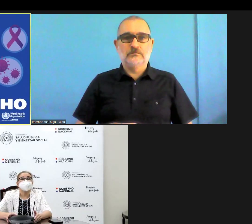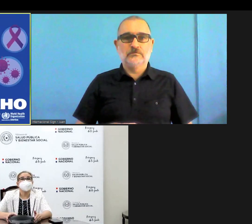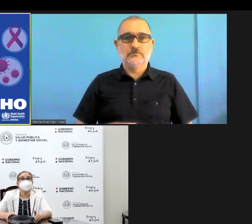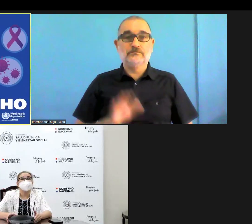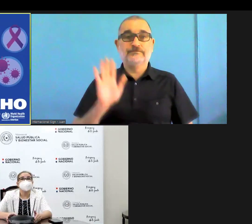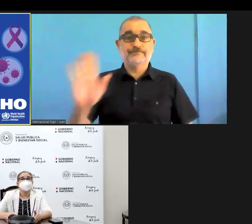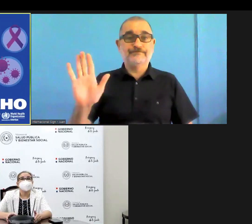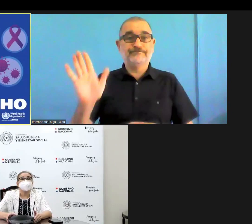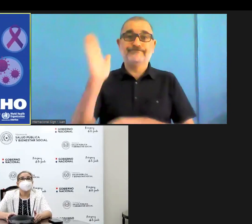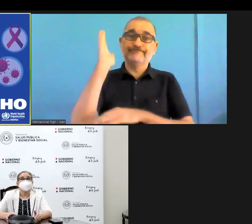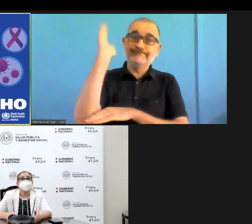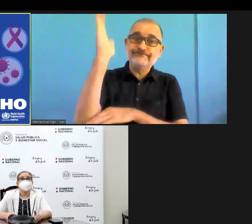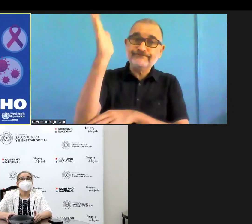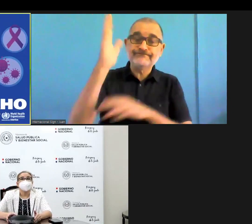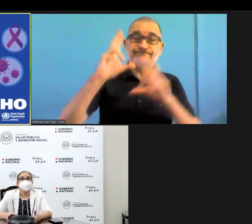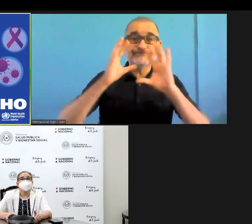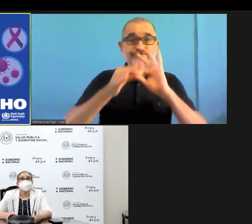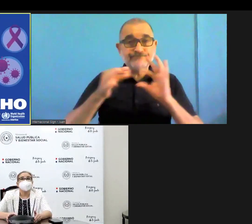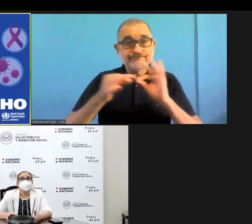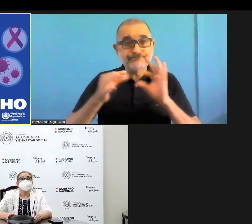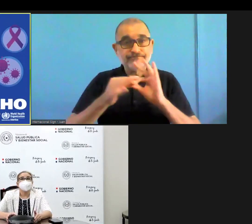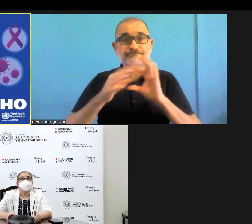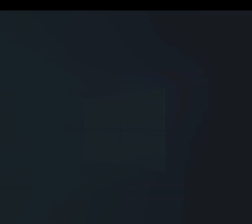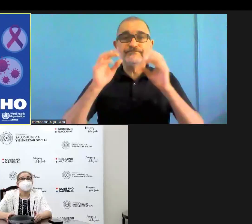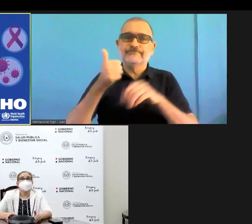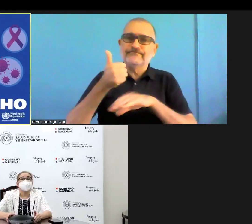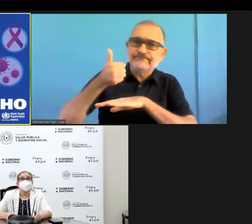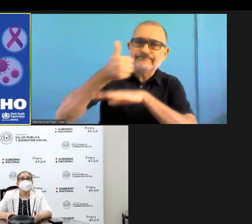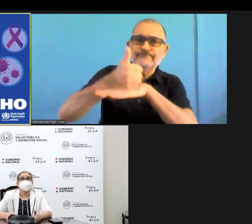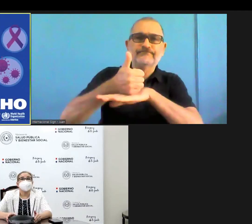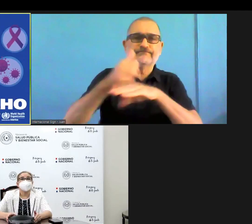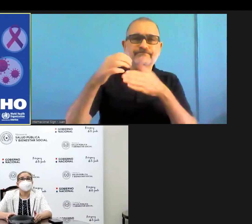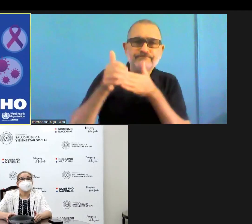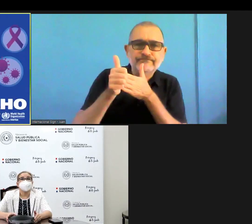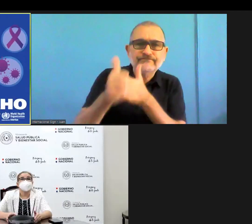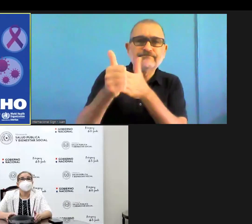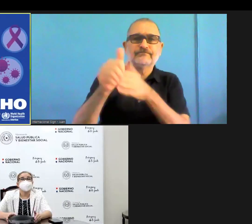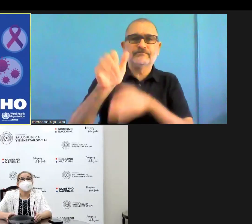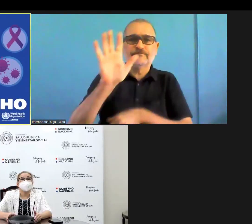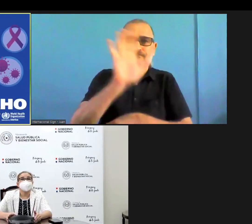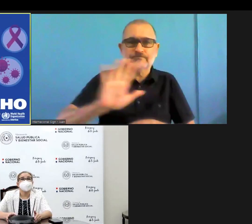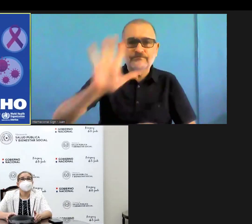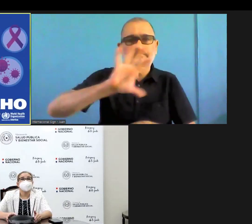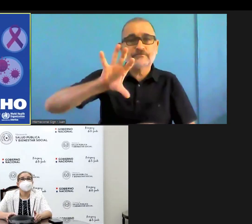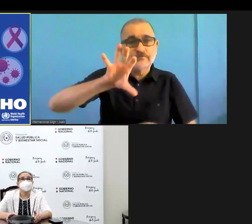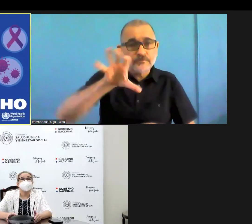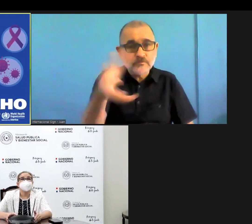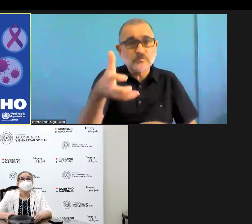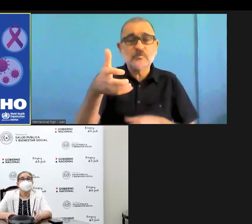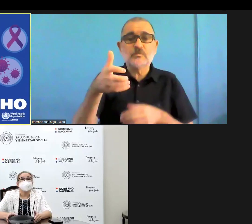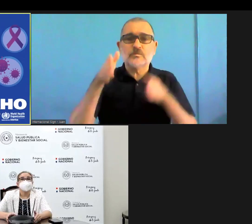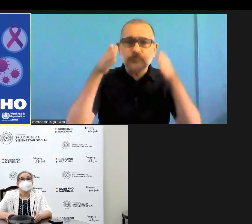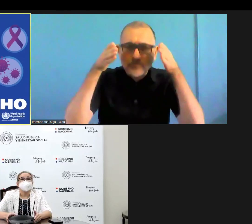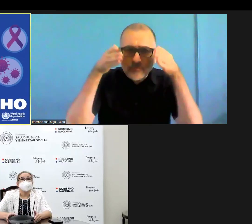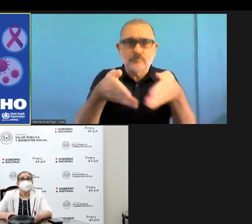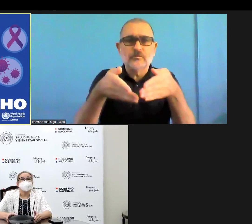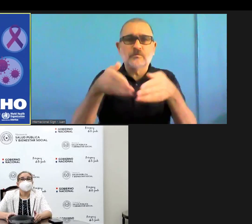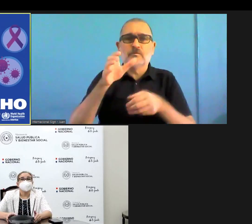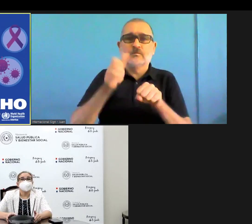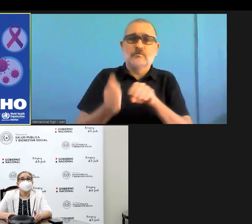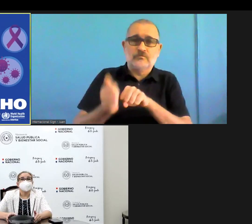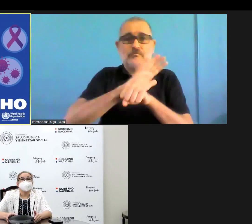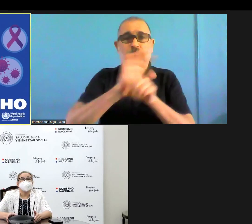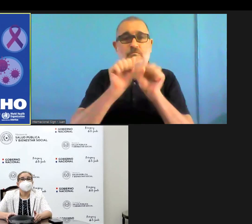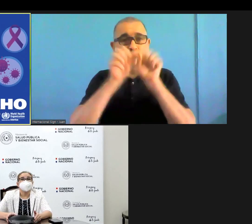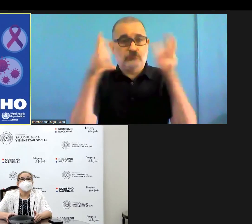de Atención Integral y Bienestar Social y director general de los servicios y redes de atención de salud